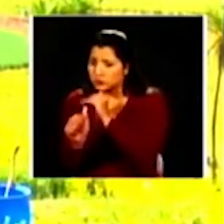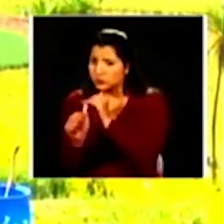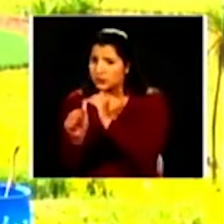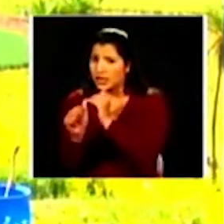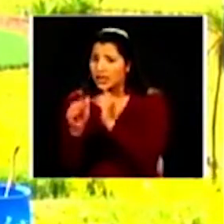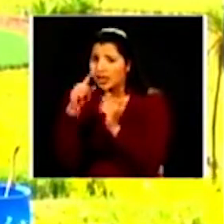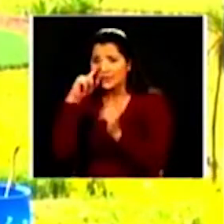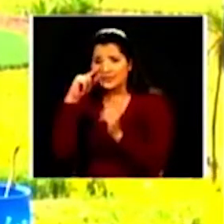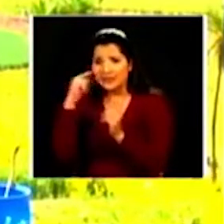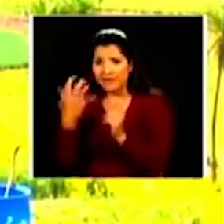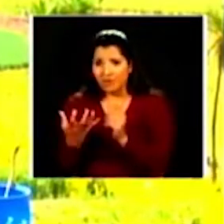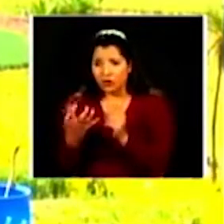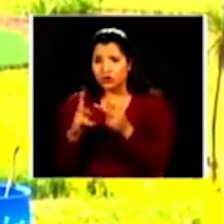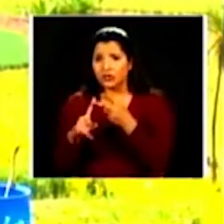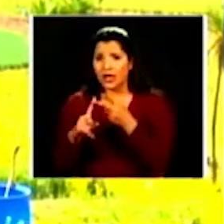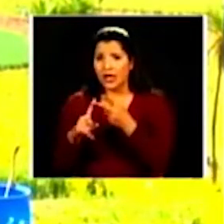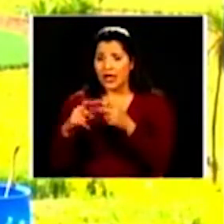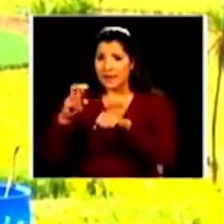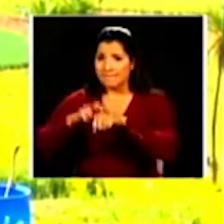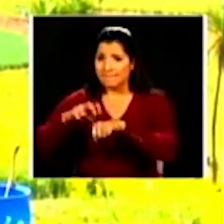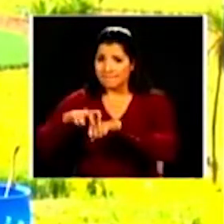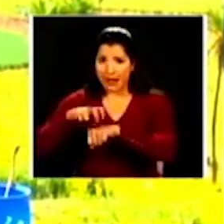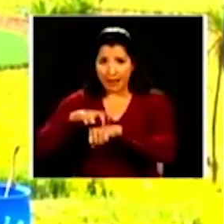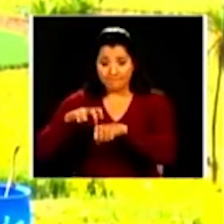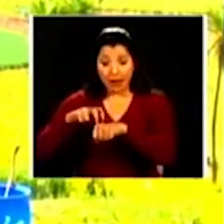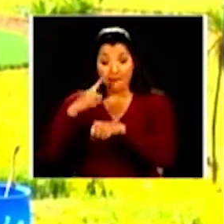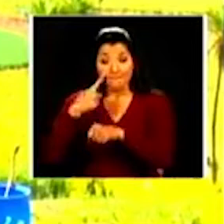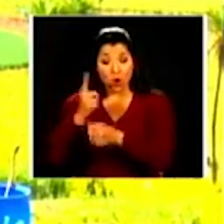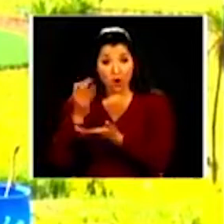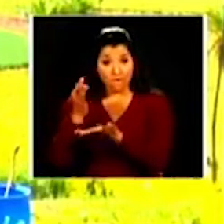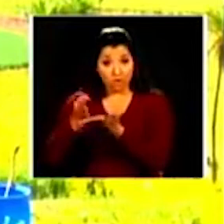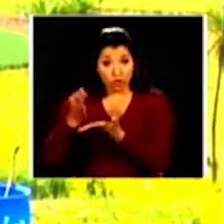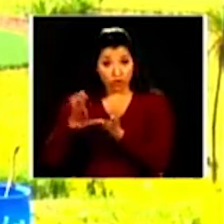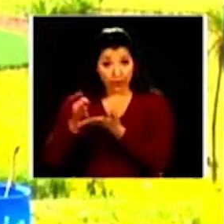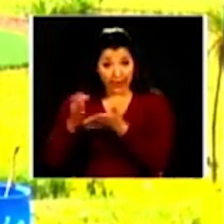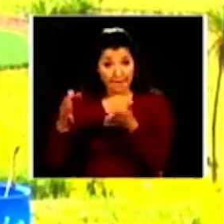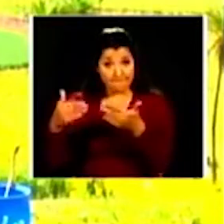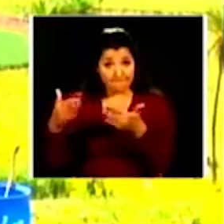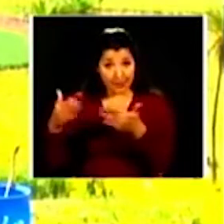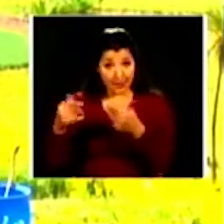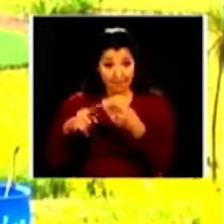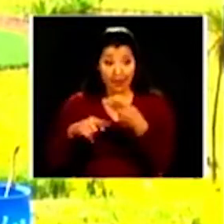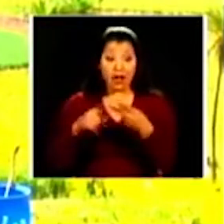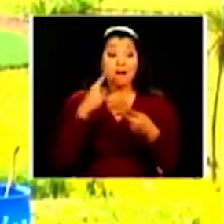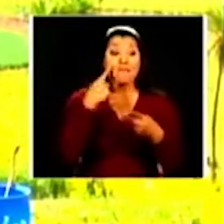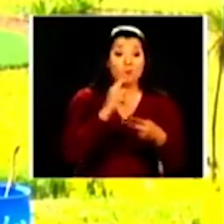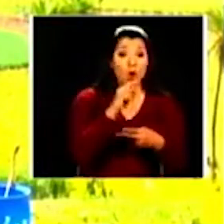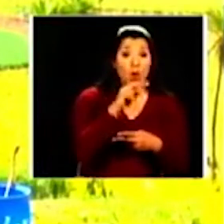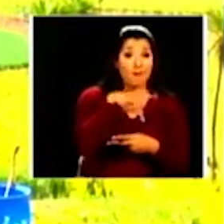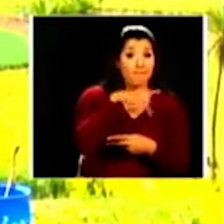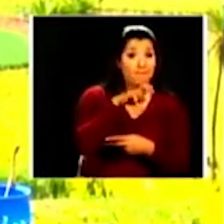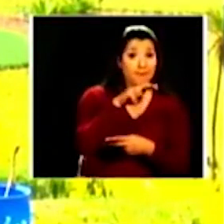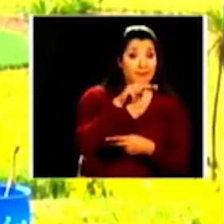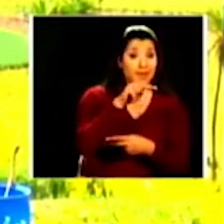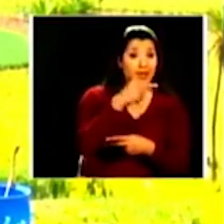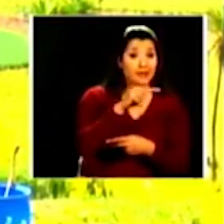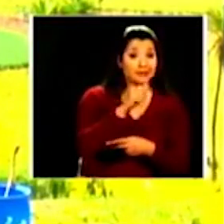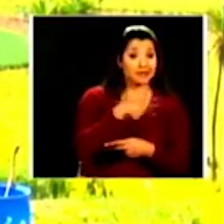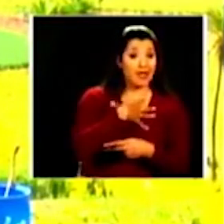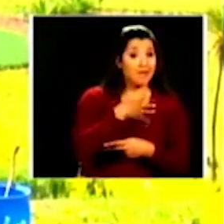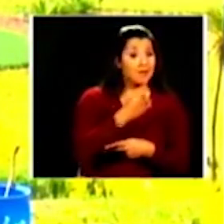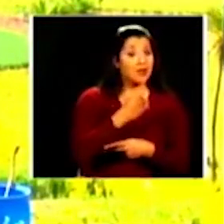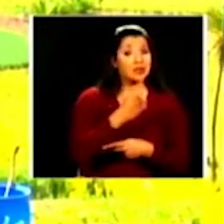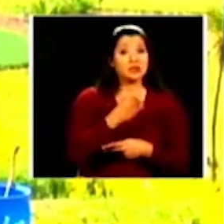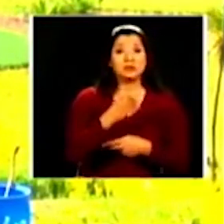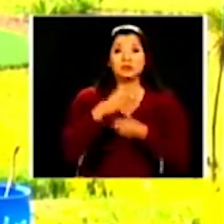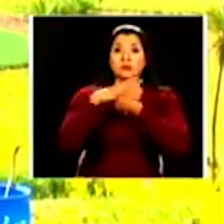a Panamá y además por Peñas Blancas nos están asfixiando y nos están perjudicando